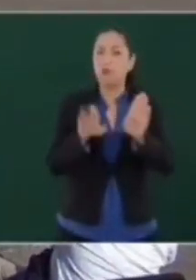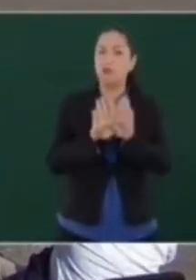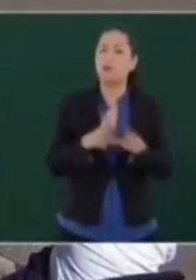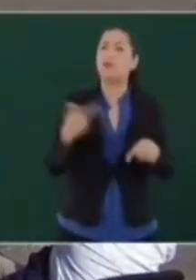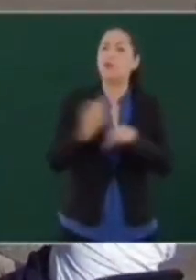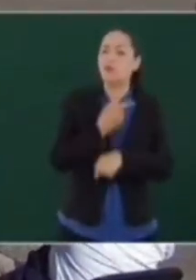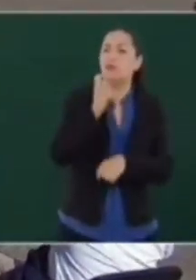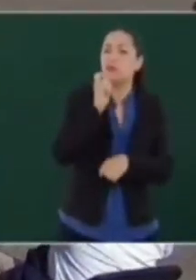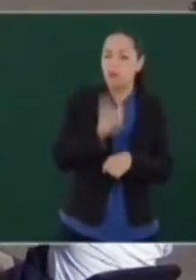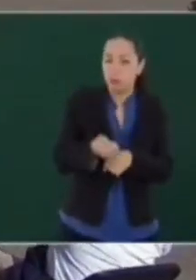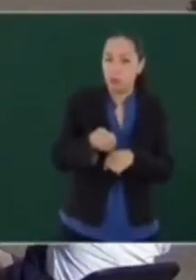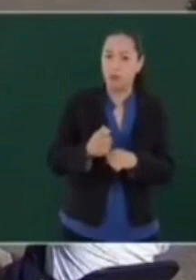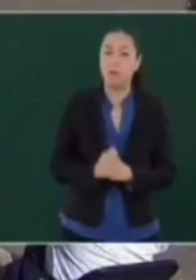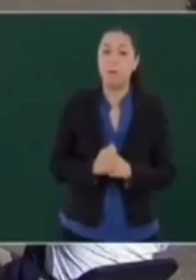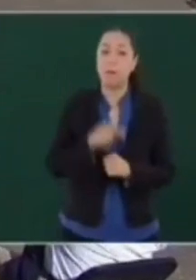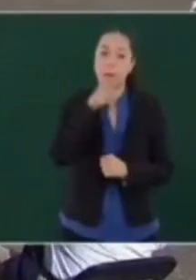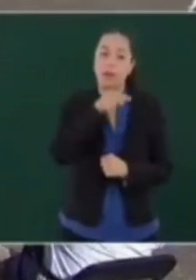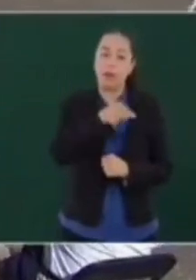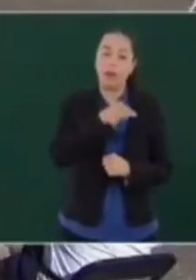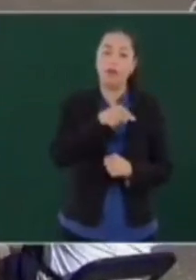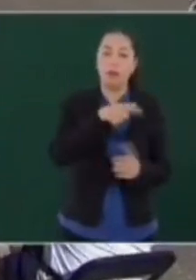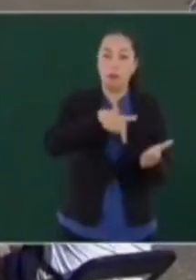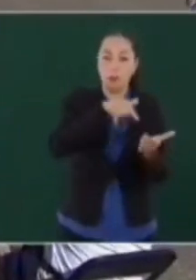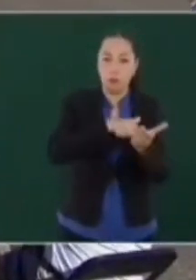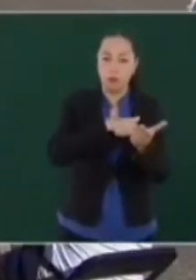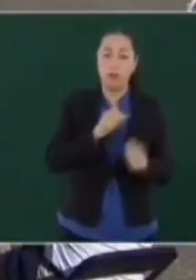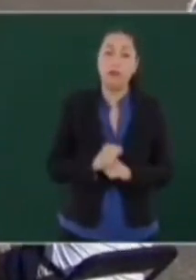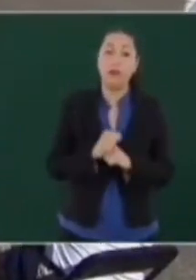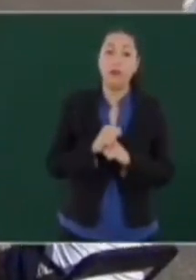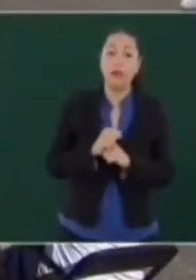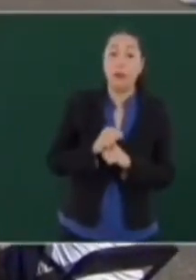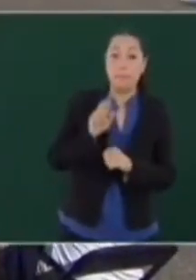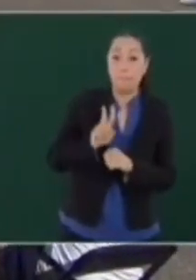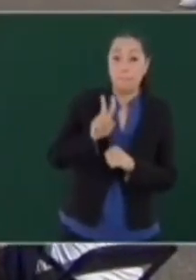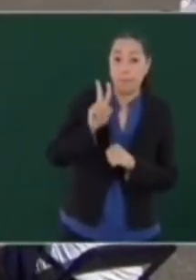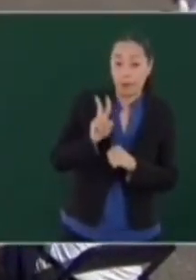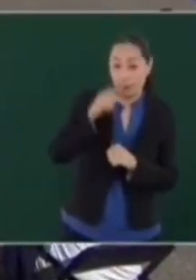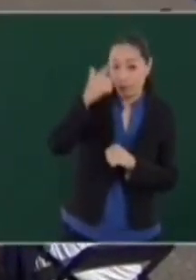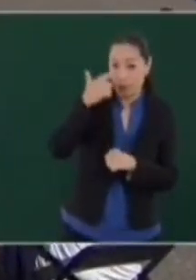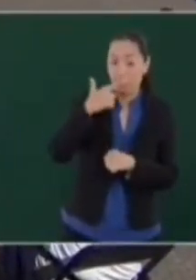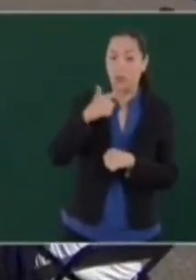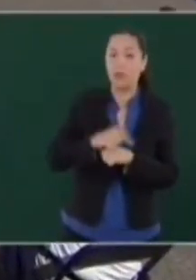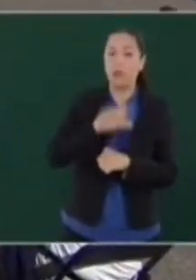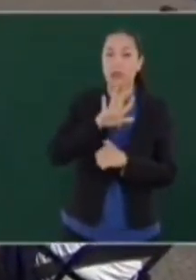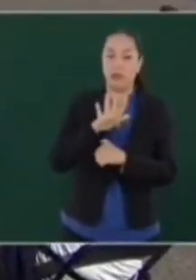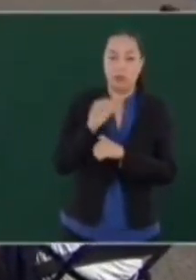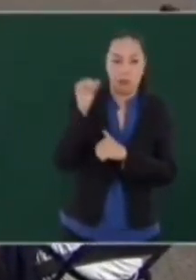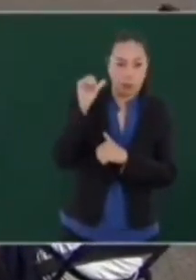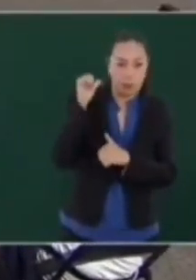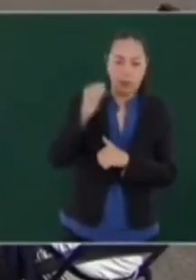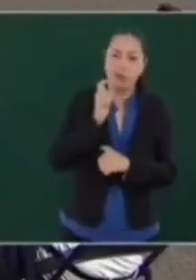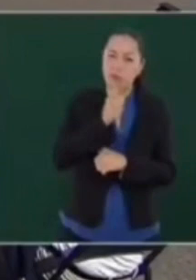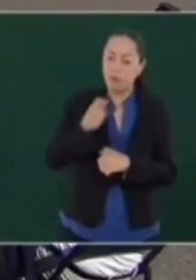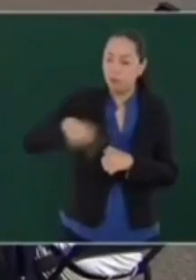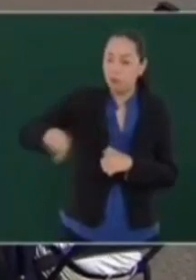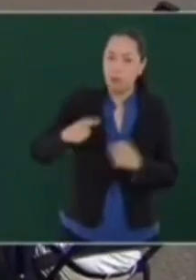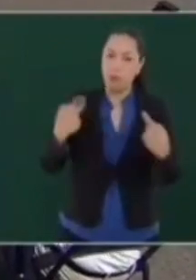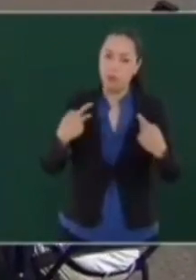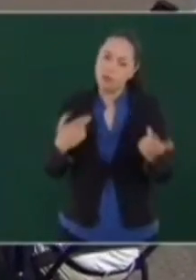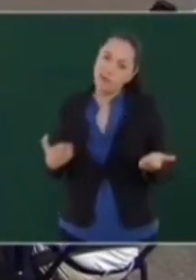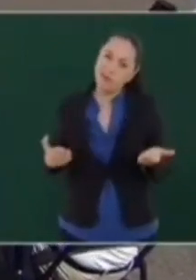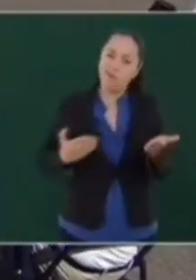eventos en la embajada. La noche del viernes 5 de abril, fuerzas de seguridad de la República de